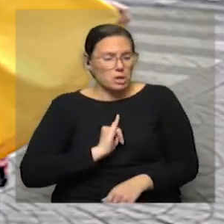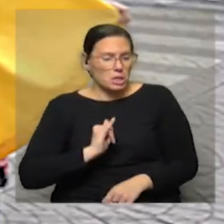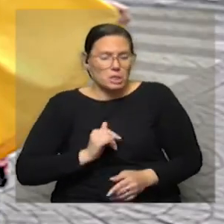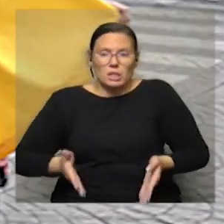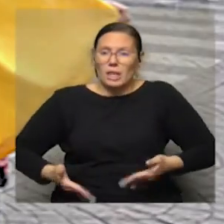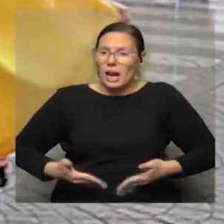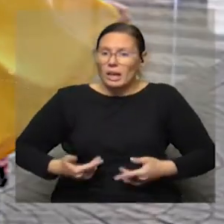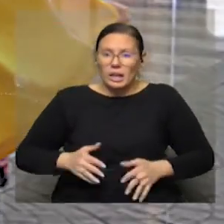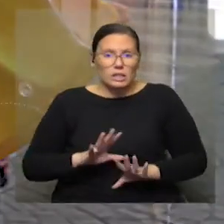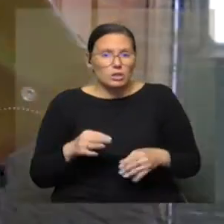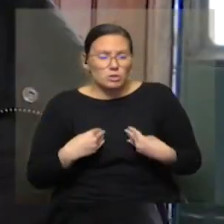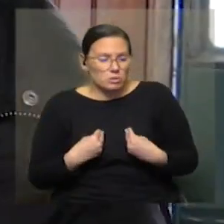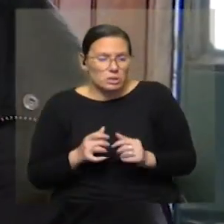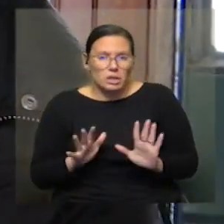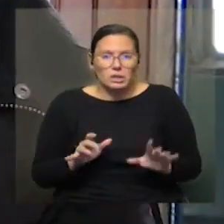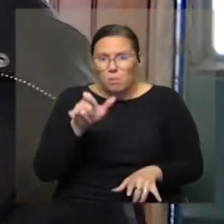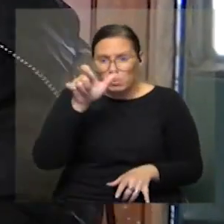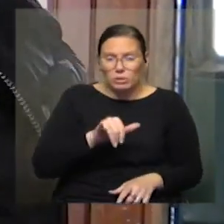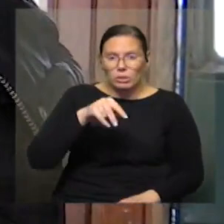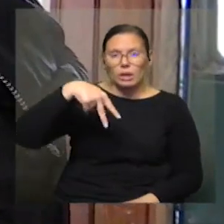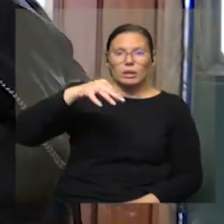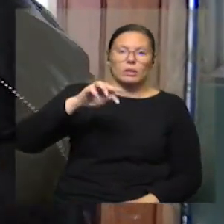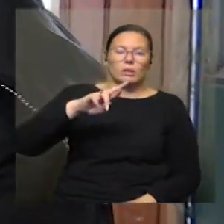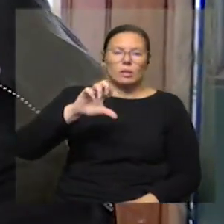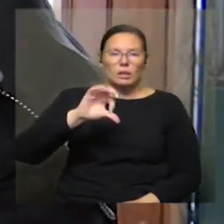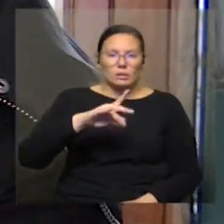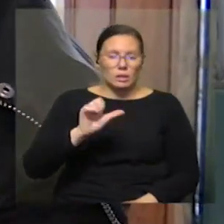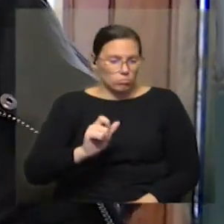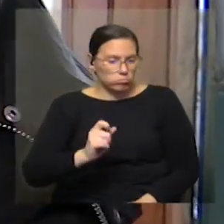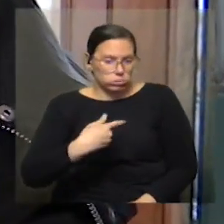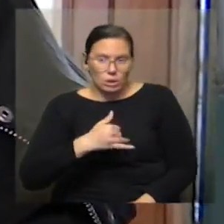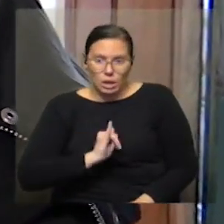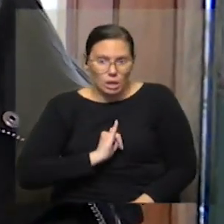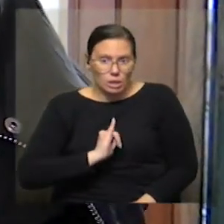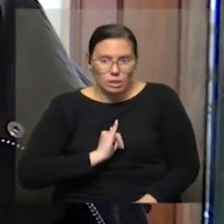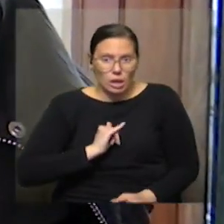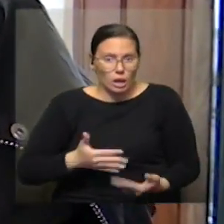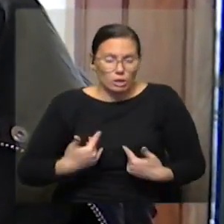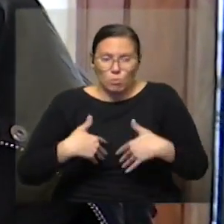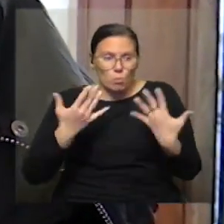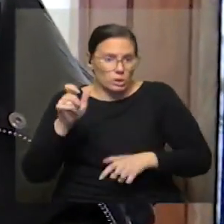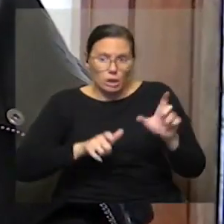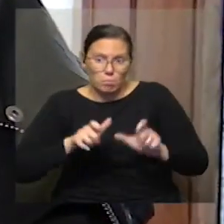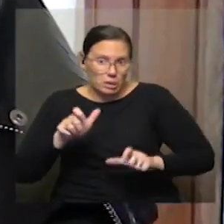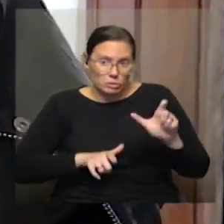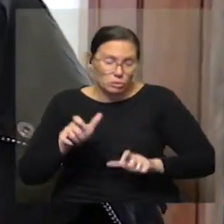género, que las personas intersex tenemos nuestra identidad de género como cualquier otra persona,